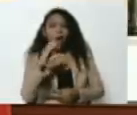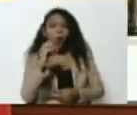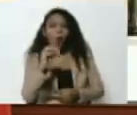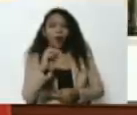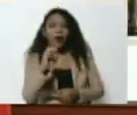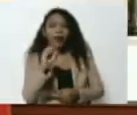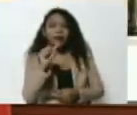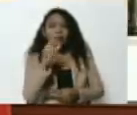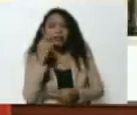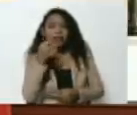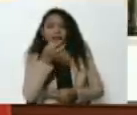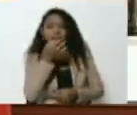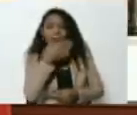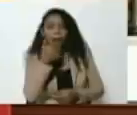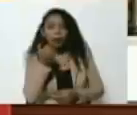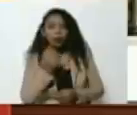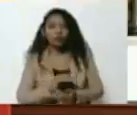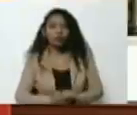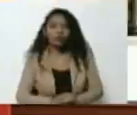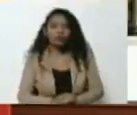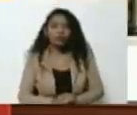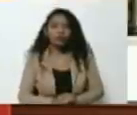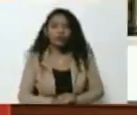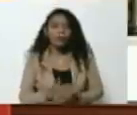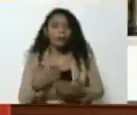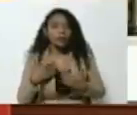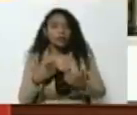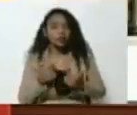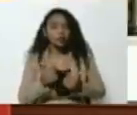Patacón verde, que es el mejor. Para la salud.